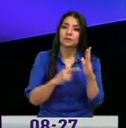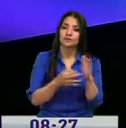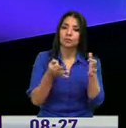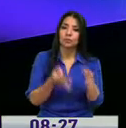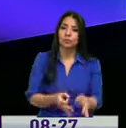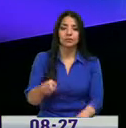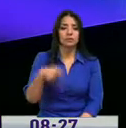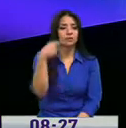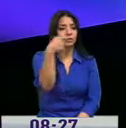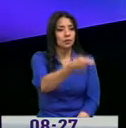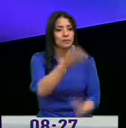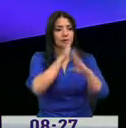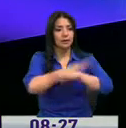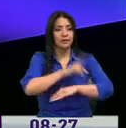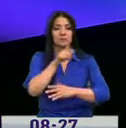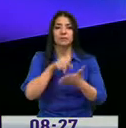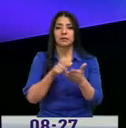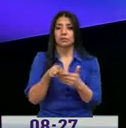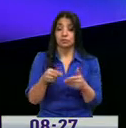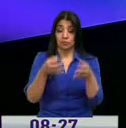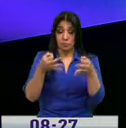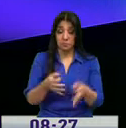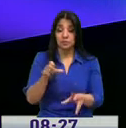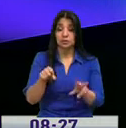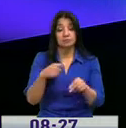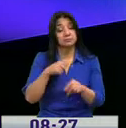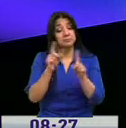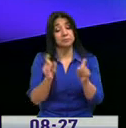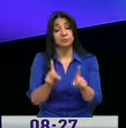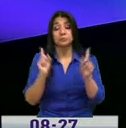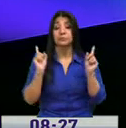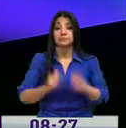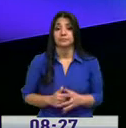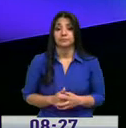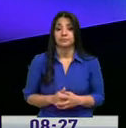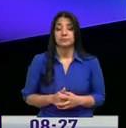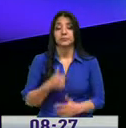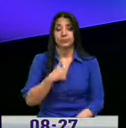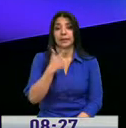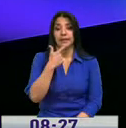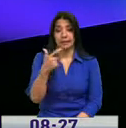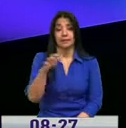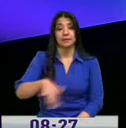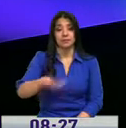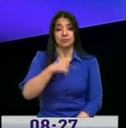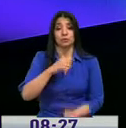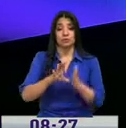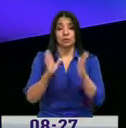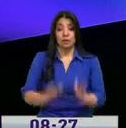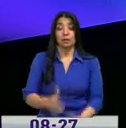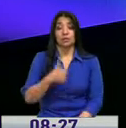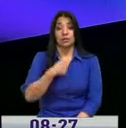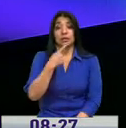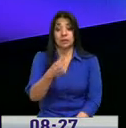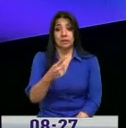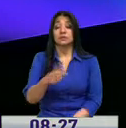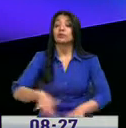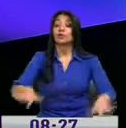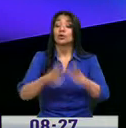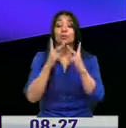les dan a gratis. ¿Cuántos han cumplido? Pregunto yo. Y esto sí le digo a nombre del pueblo, ahí sí voy a cantar, el